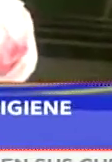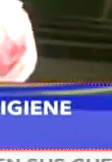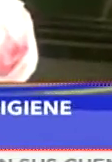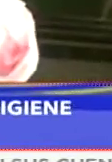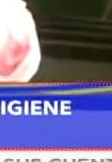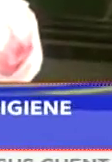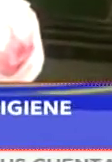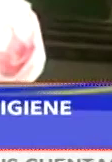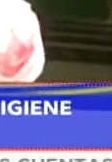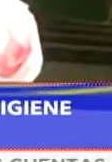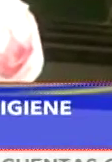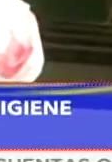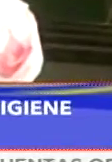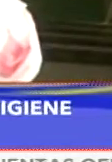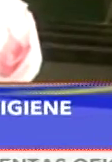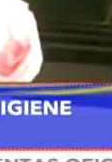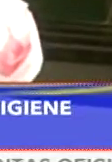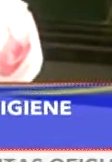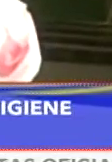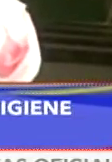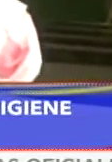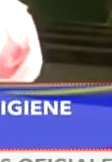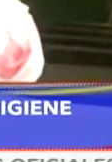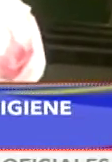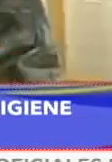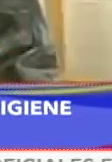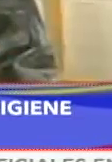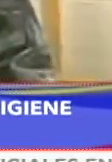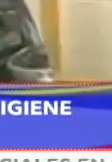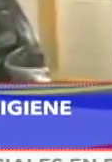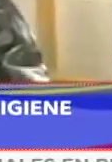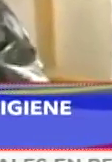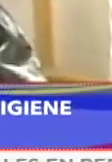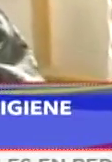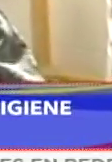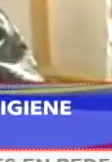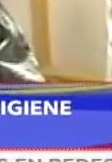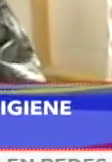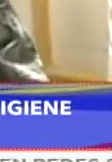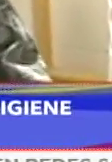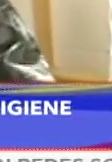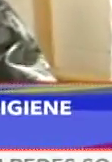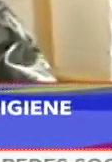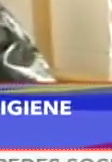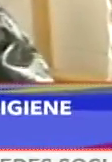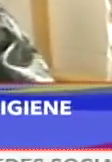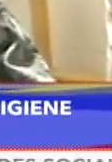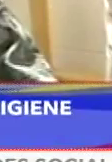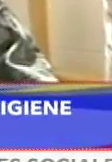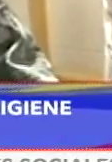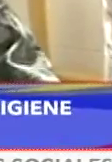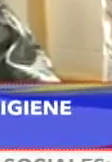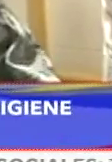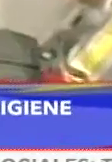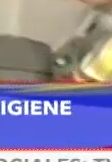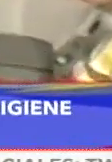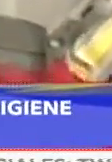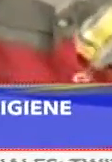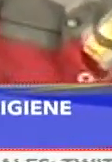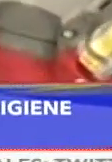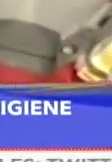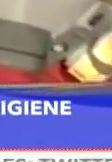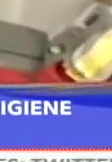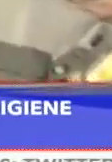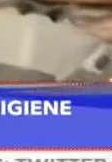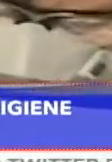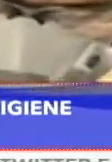seguimos rompiendo esa estructura de bloqueo y de sanciones que nos han querido poner para arrodillarnos. Este